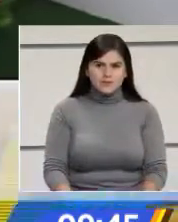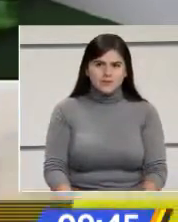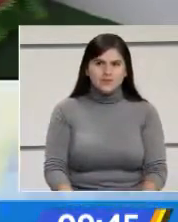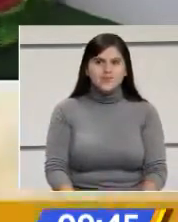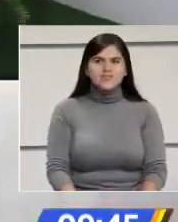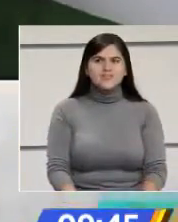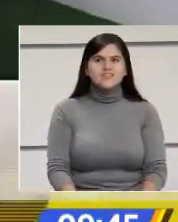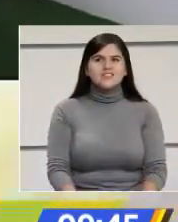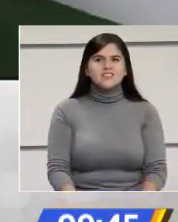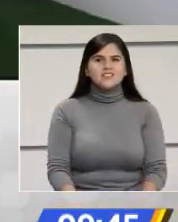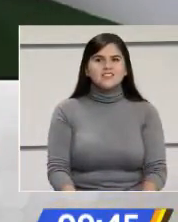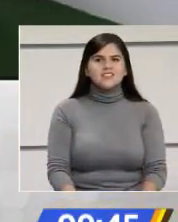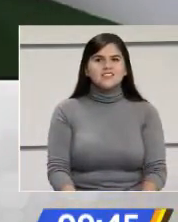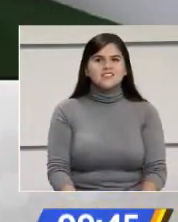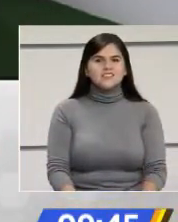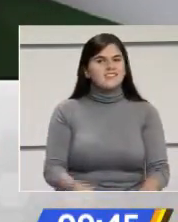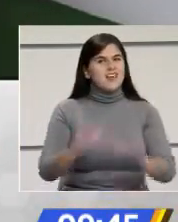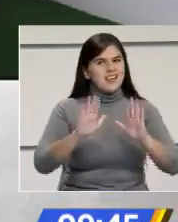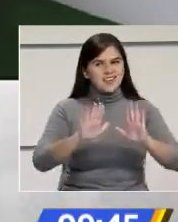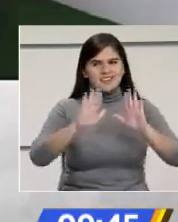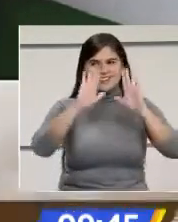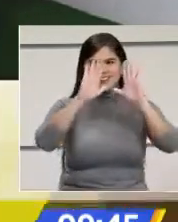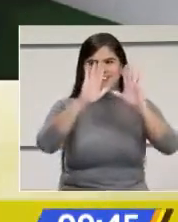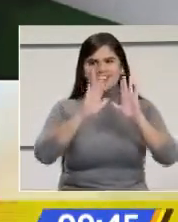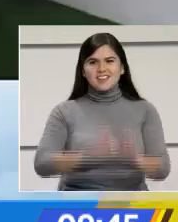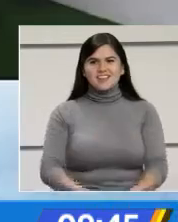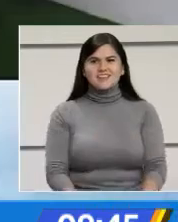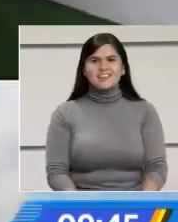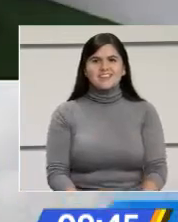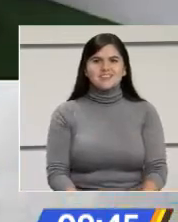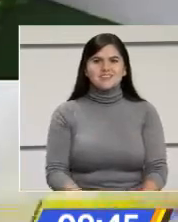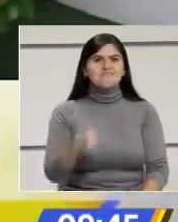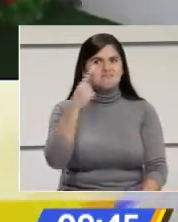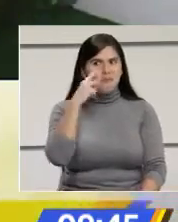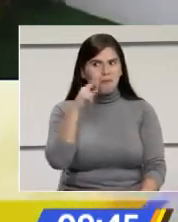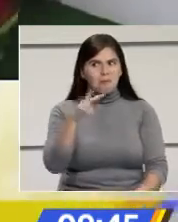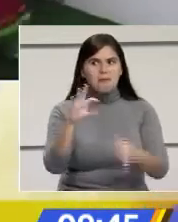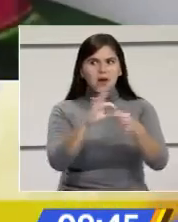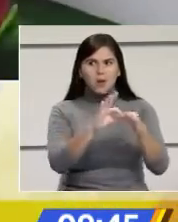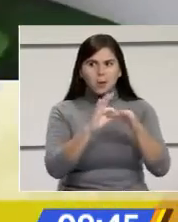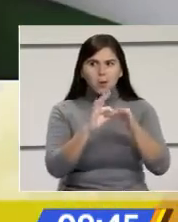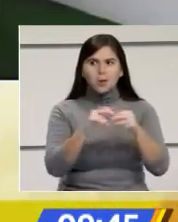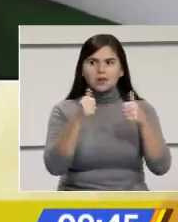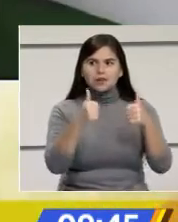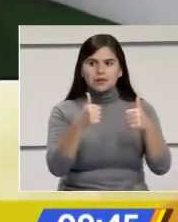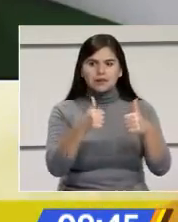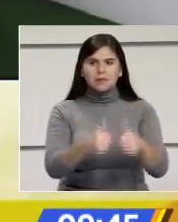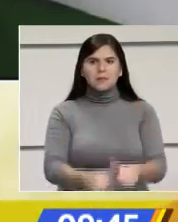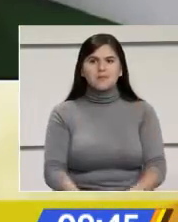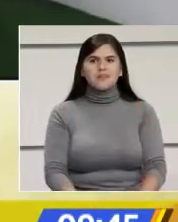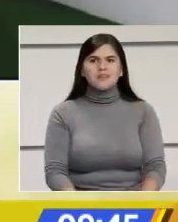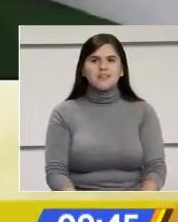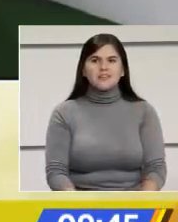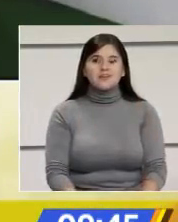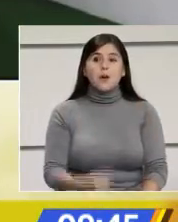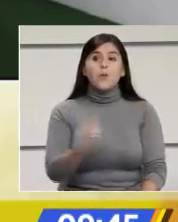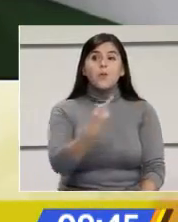Excelente. Va bien coordinado. Vuelta, compañeros. Eso,